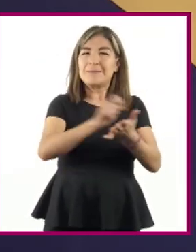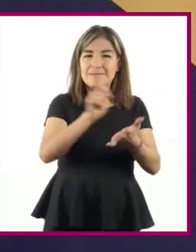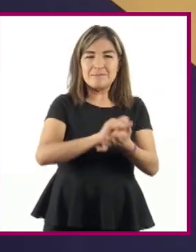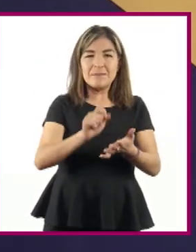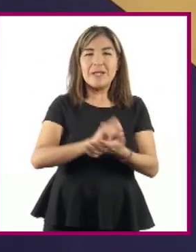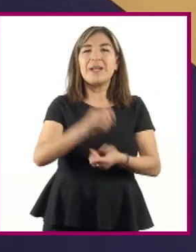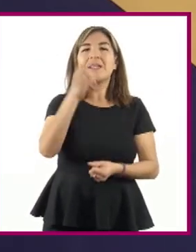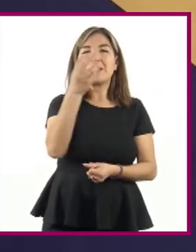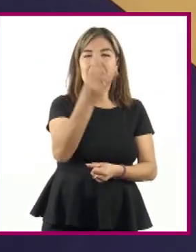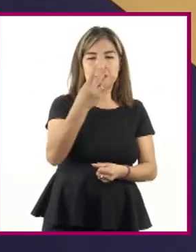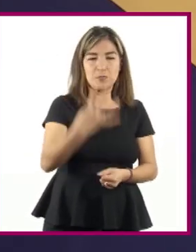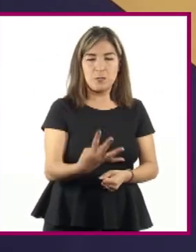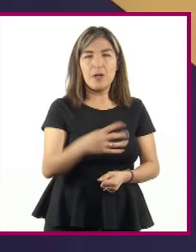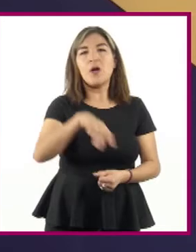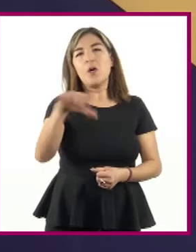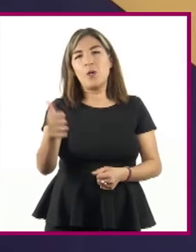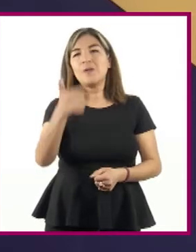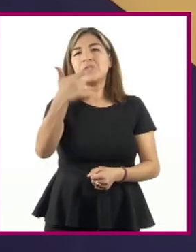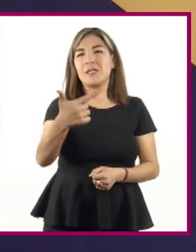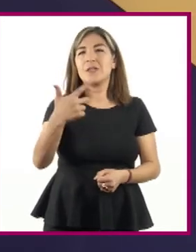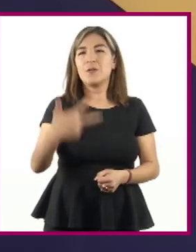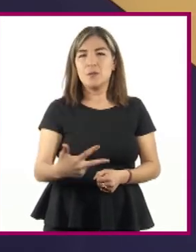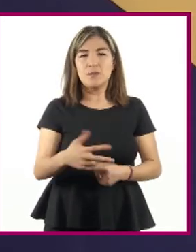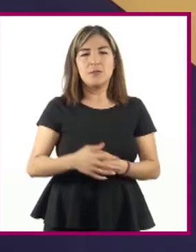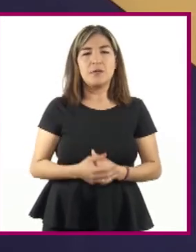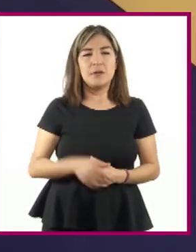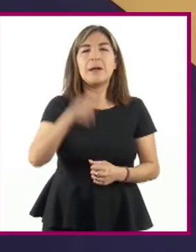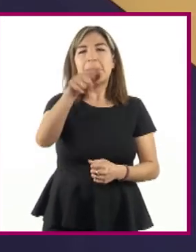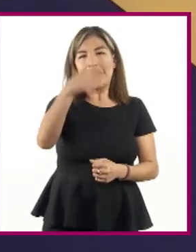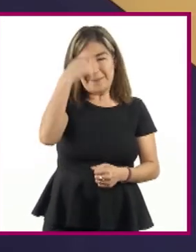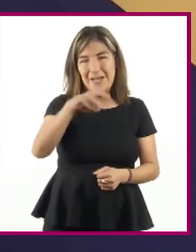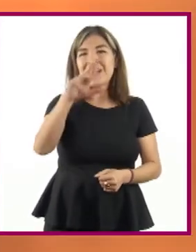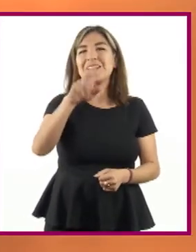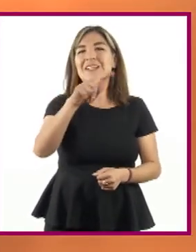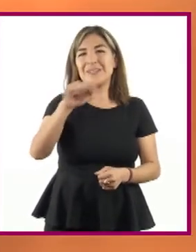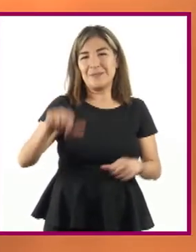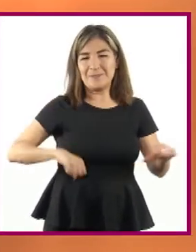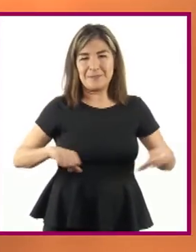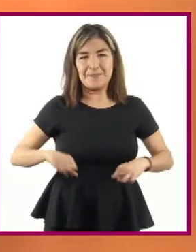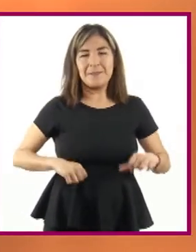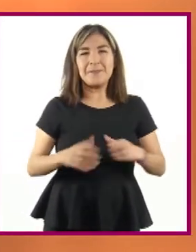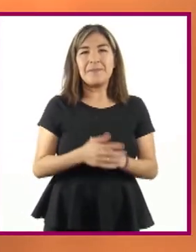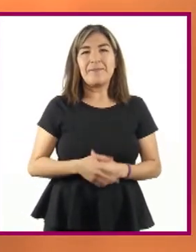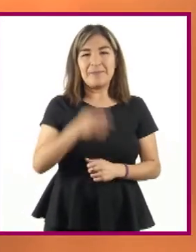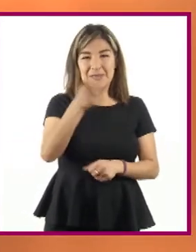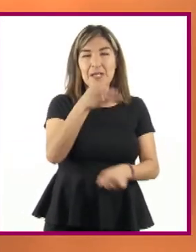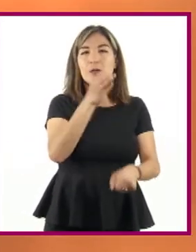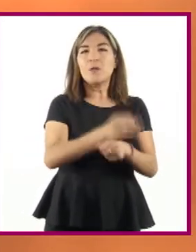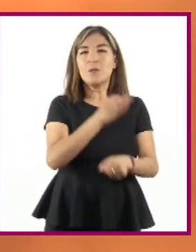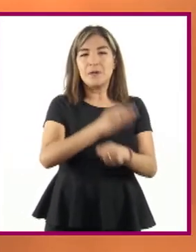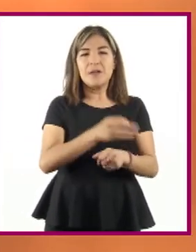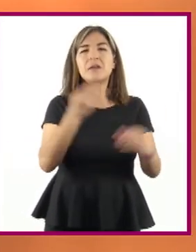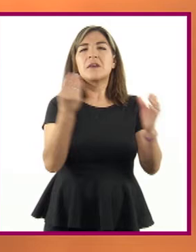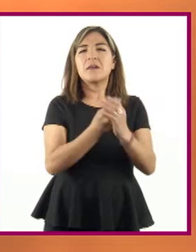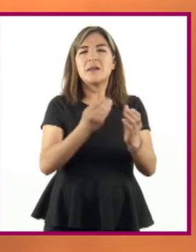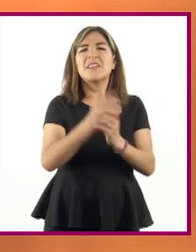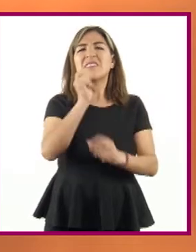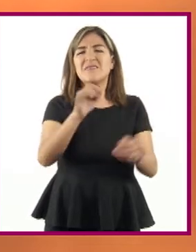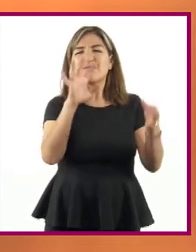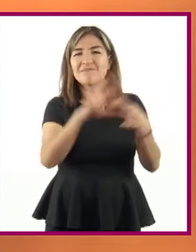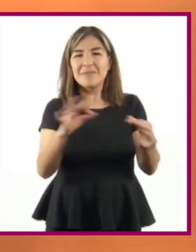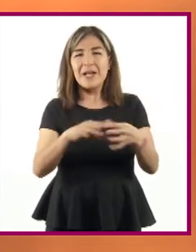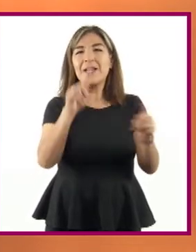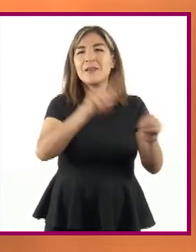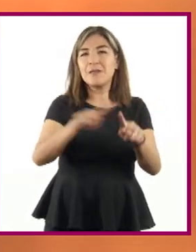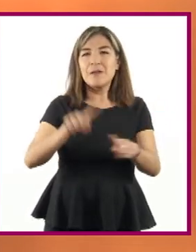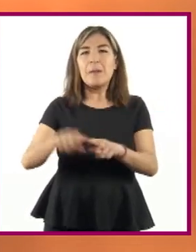a 3/4 y a 7/8. Esto a modo de reto. Durante el desarrollo de esta lección, hemos visto distintas situaciones